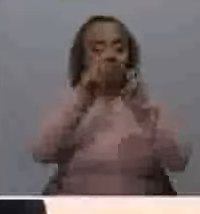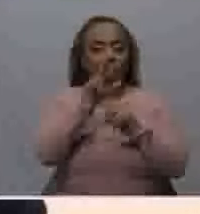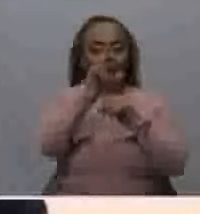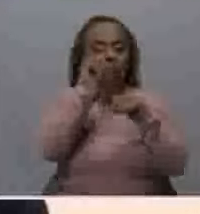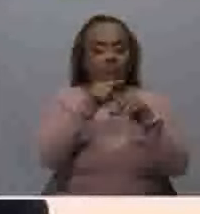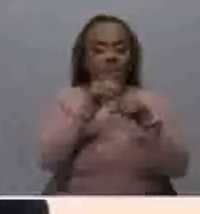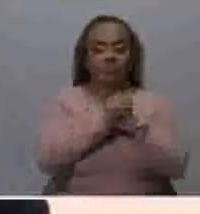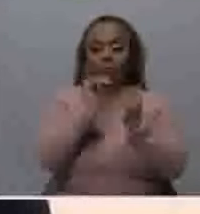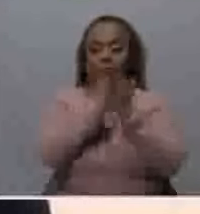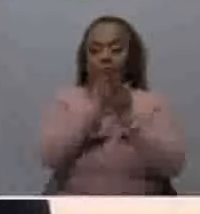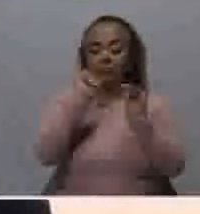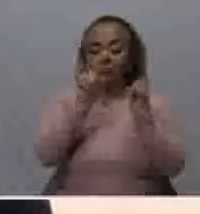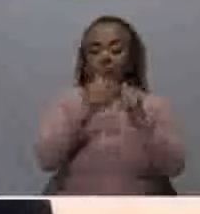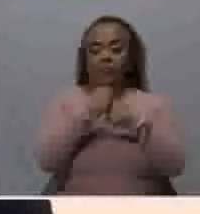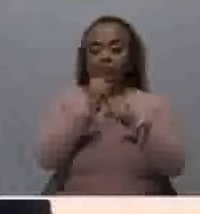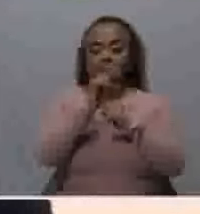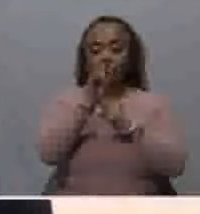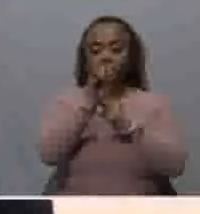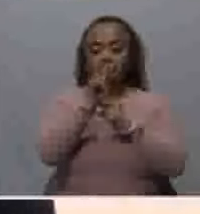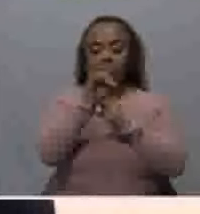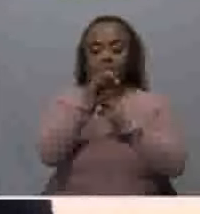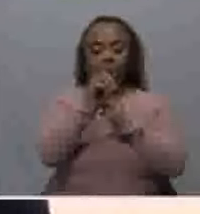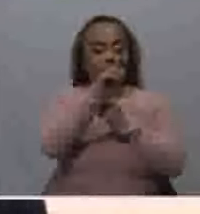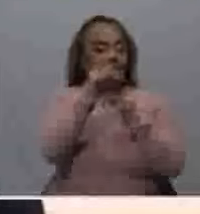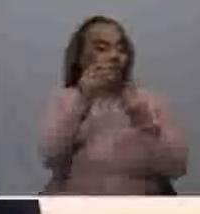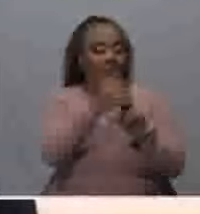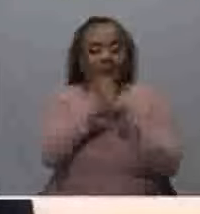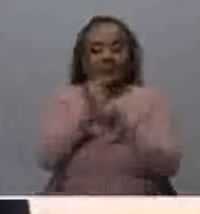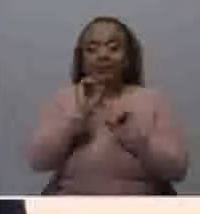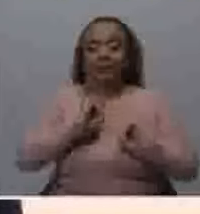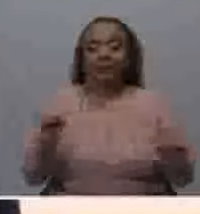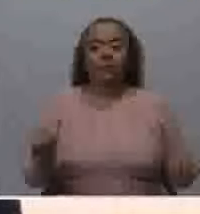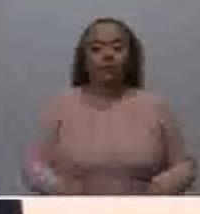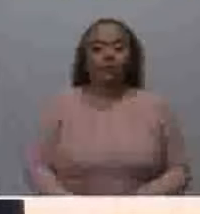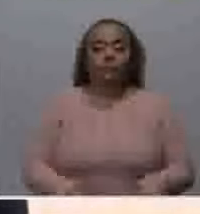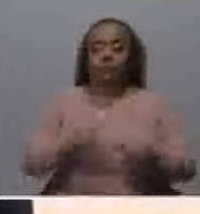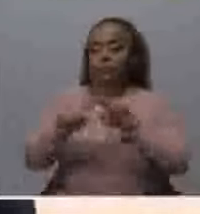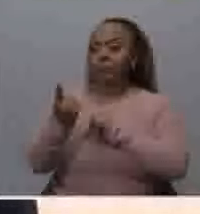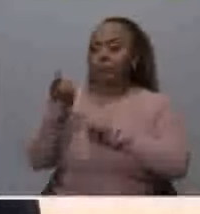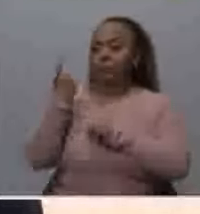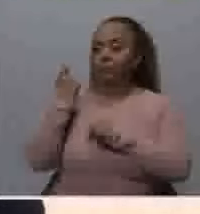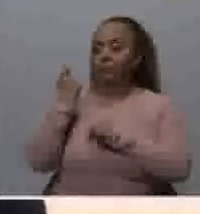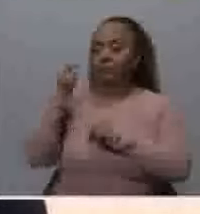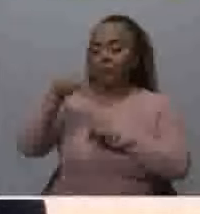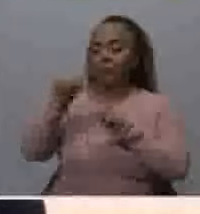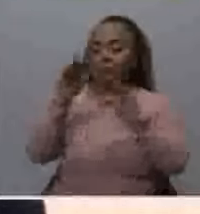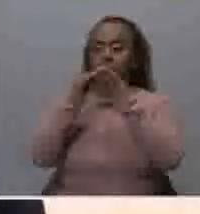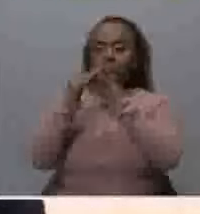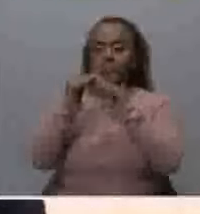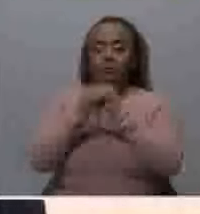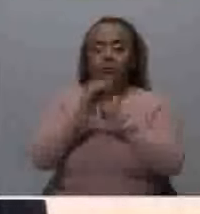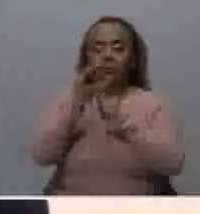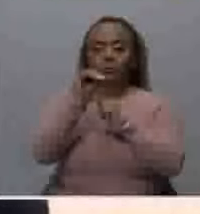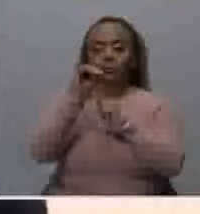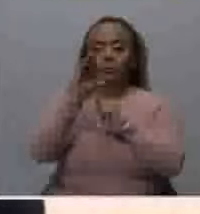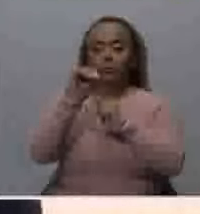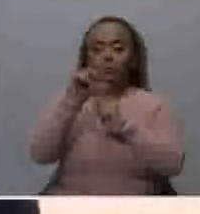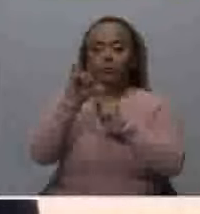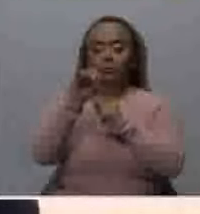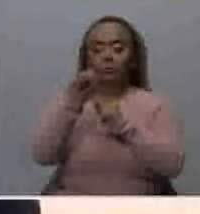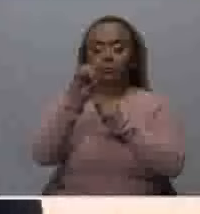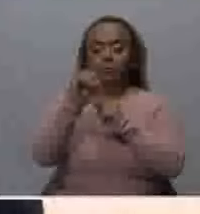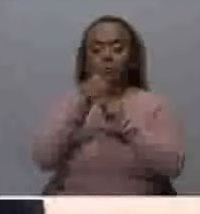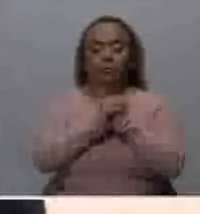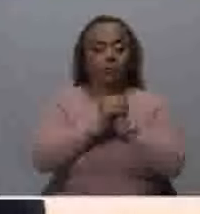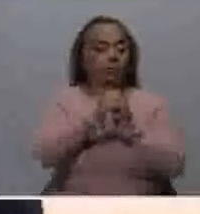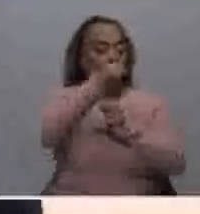esa jugada que hace Vinicius no lo detienen, ¿me entiendes? Entonces, lo que pasó hace poco aquí en esta misma ciudad, en el Coliseo contra Argentina. Por ejemplo,